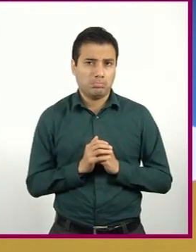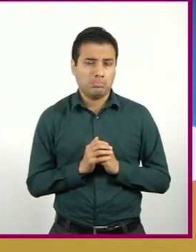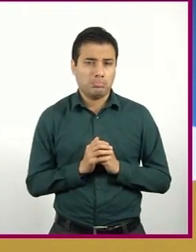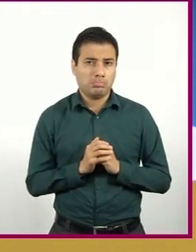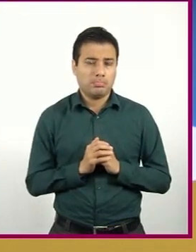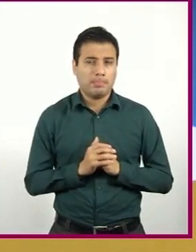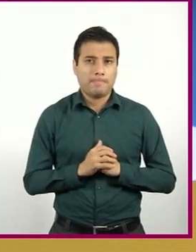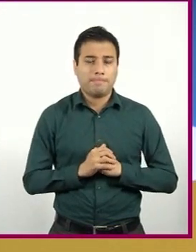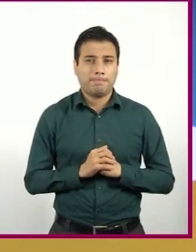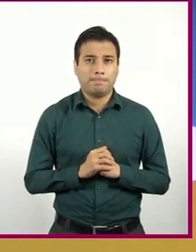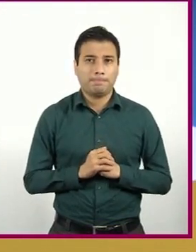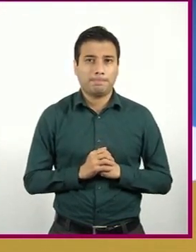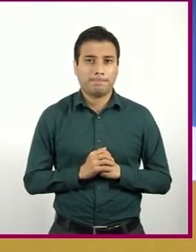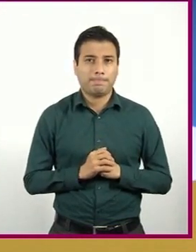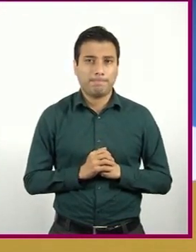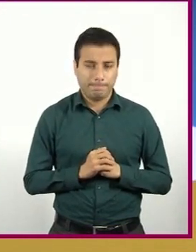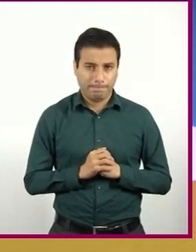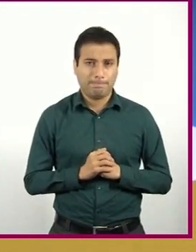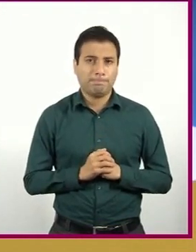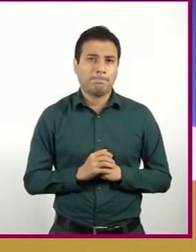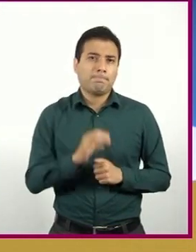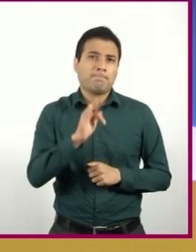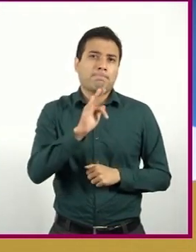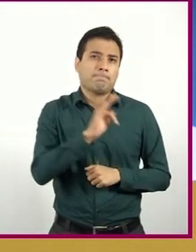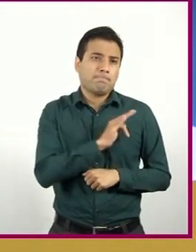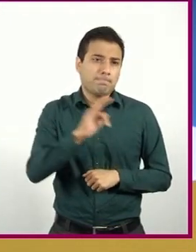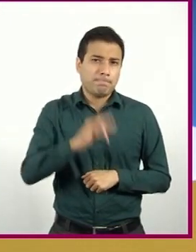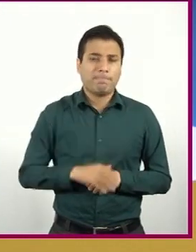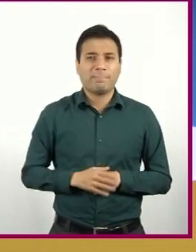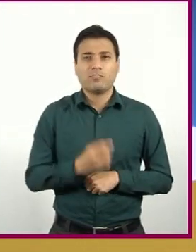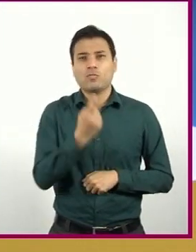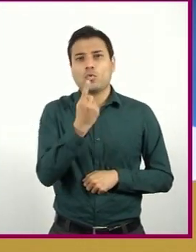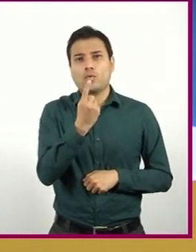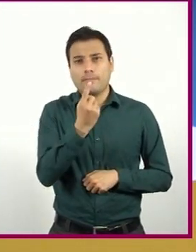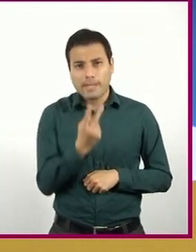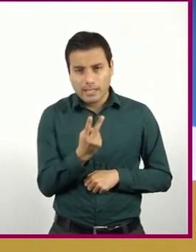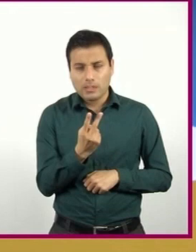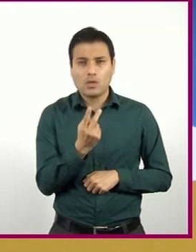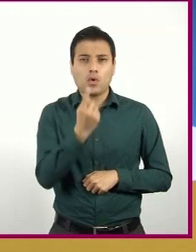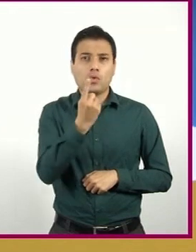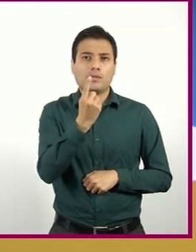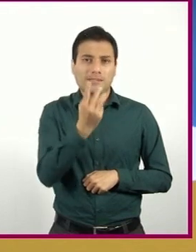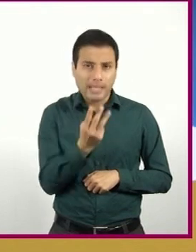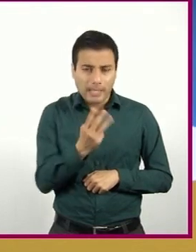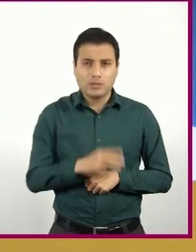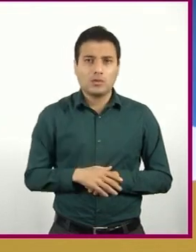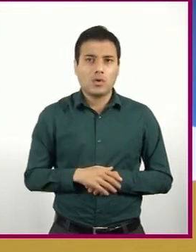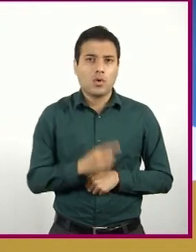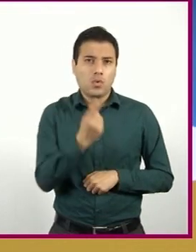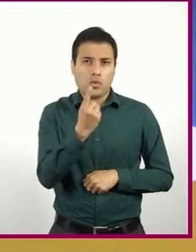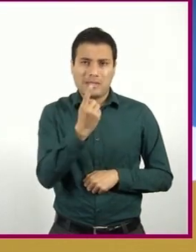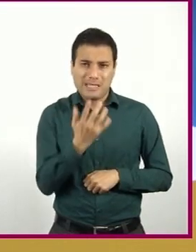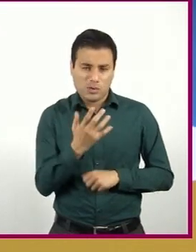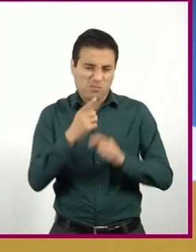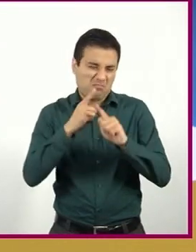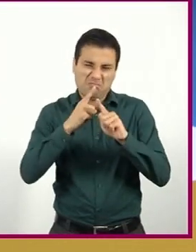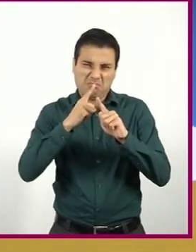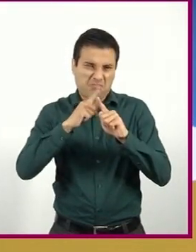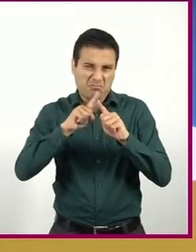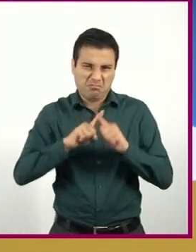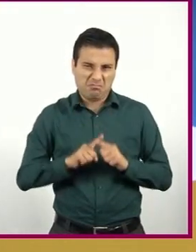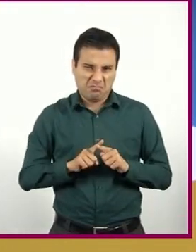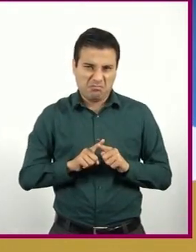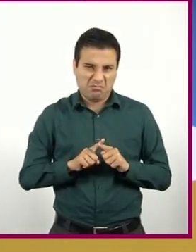ustedes consideren. Pueden ser en medios, en tercios, quintos. Vamos a hacerlo desde el 1, que va a ser nuestro